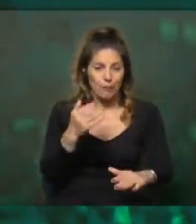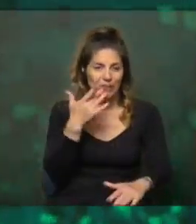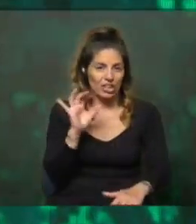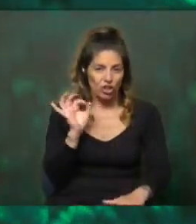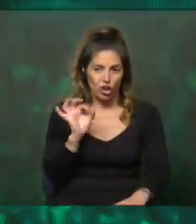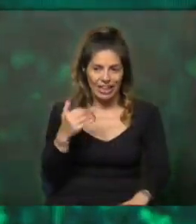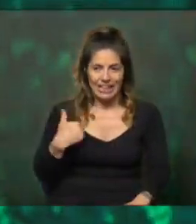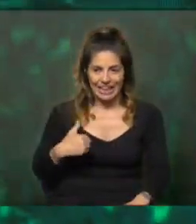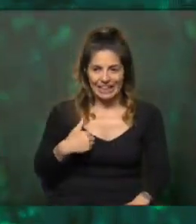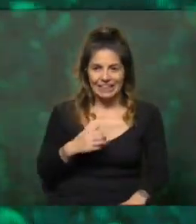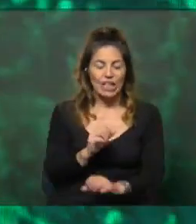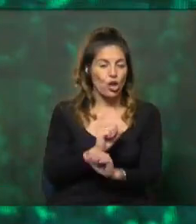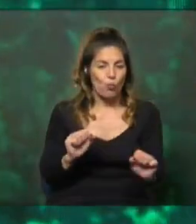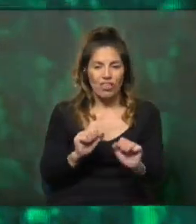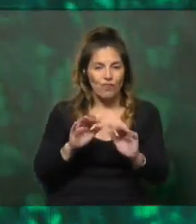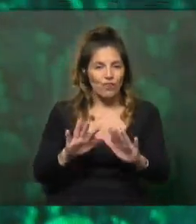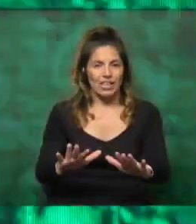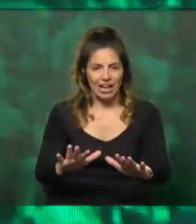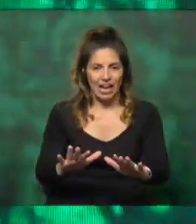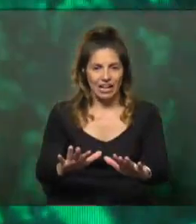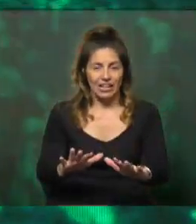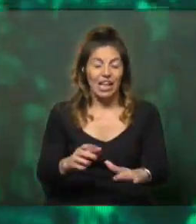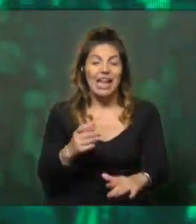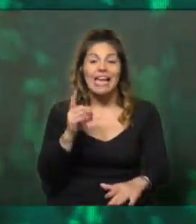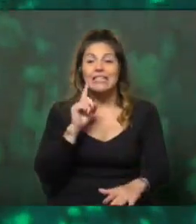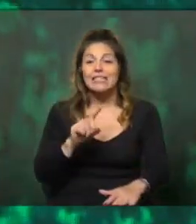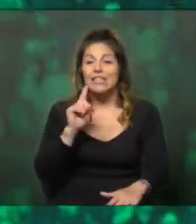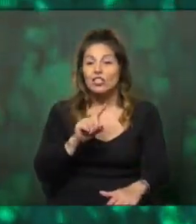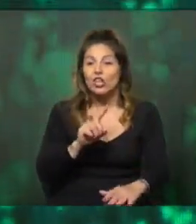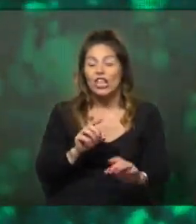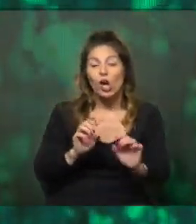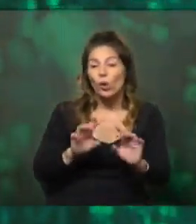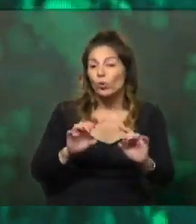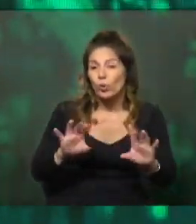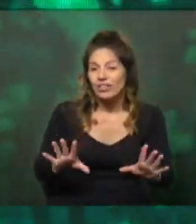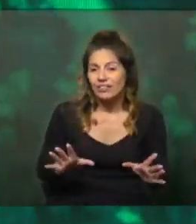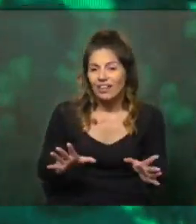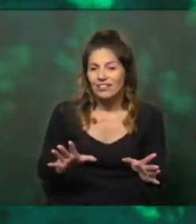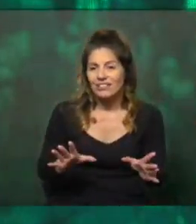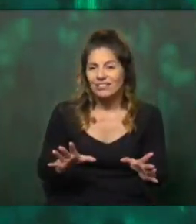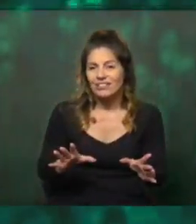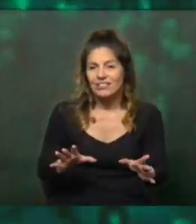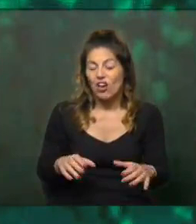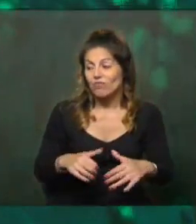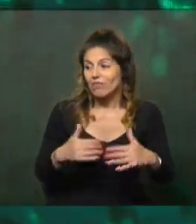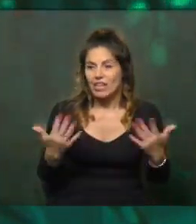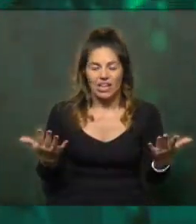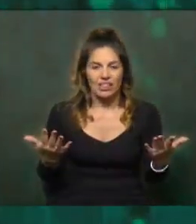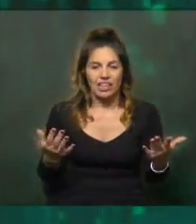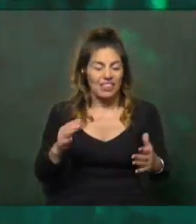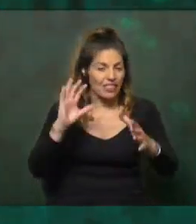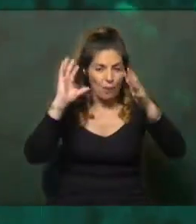Perdón no pueden estar en condiciones de poder refrenar intenciones rupturistas eh beligerantes de